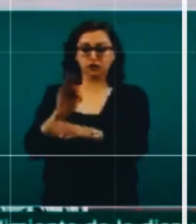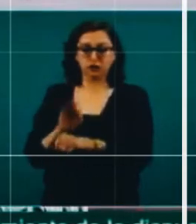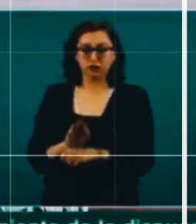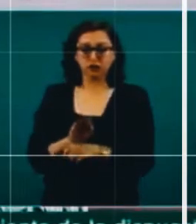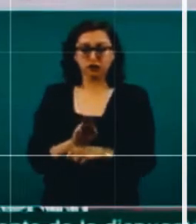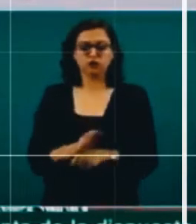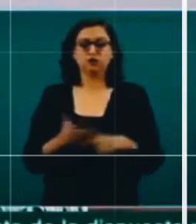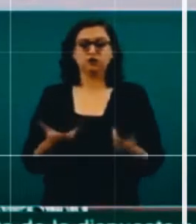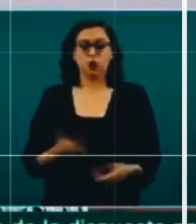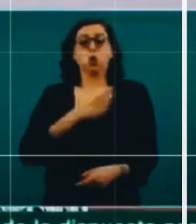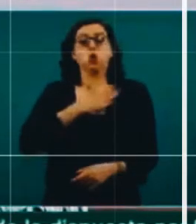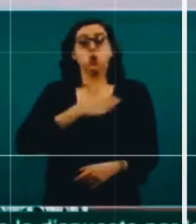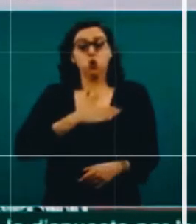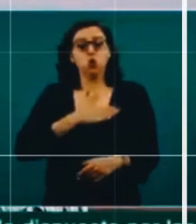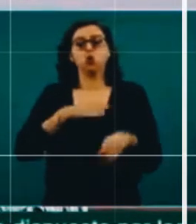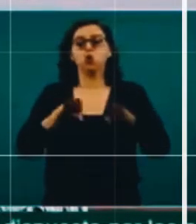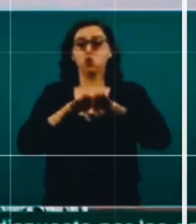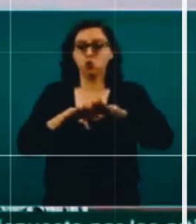valer la justicia.